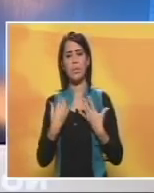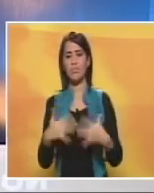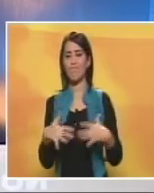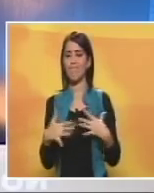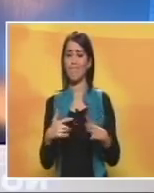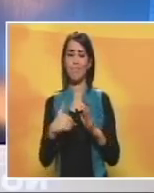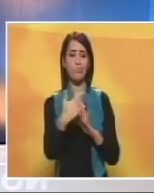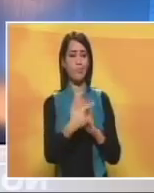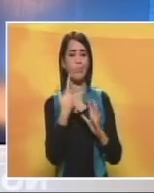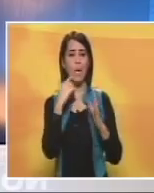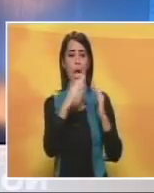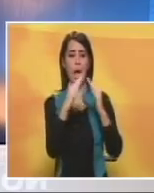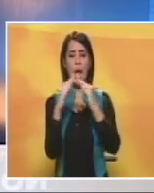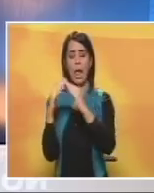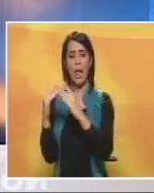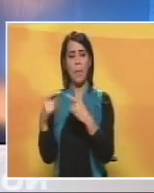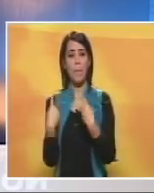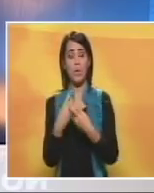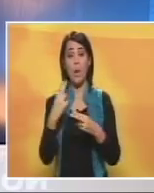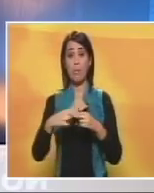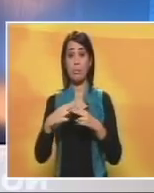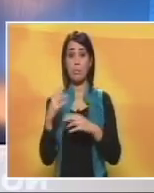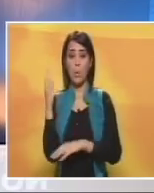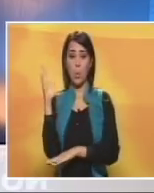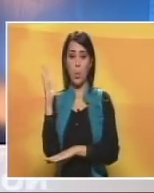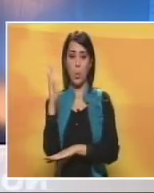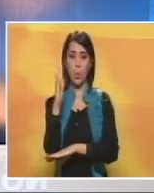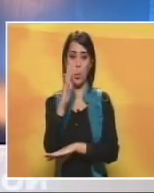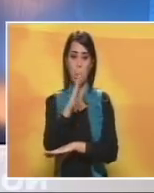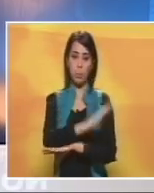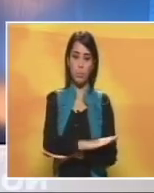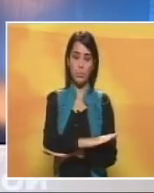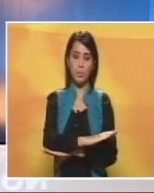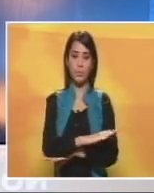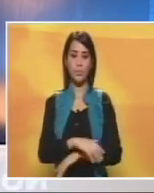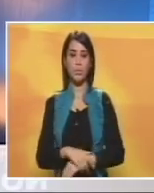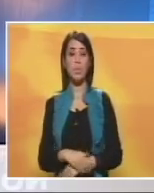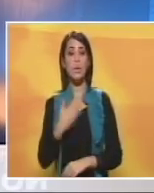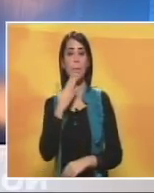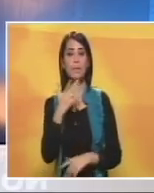sus viviendas debido al peligro inminente de la caída de un árbol. Solicitan atención